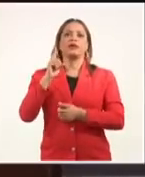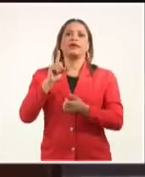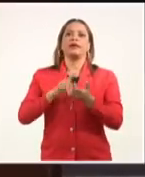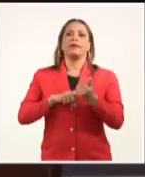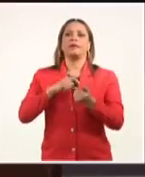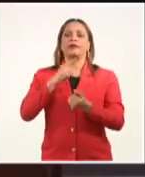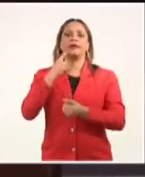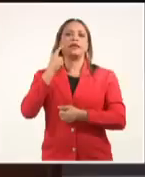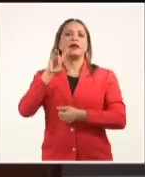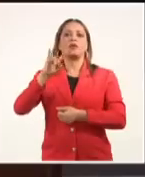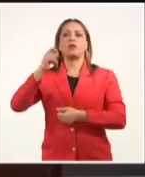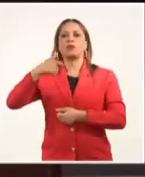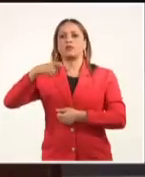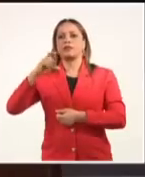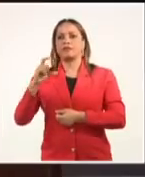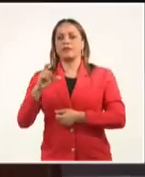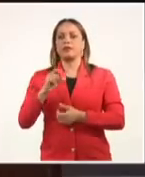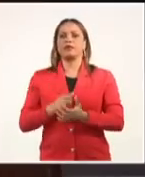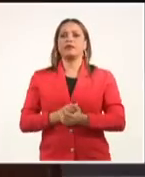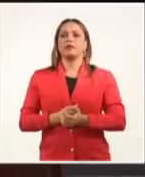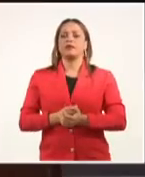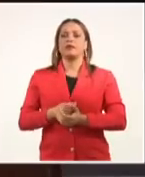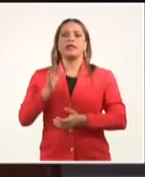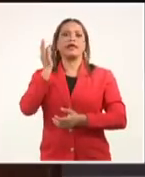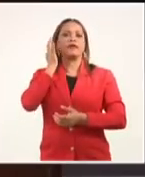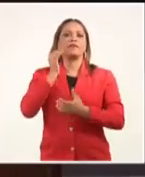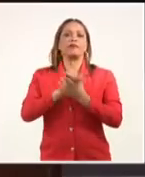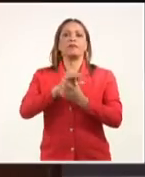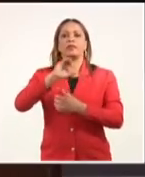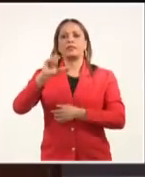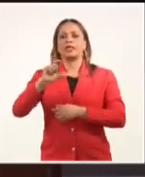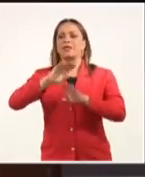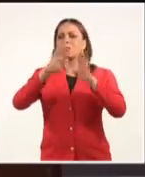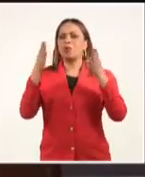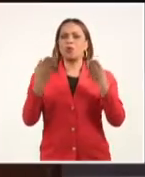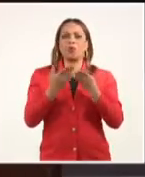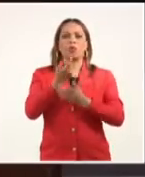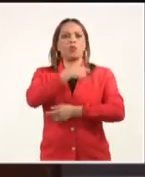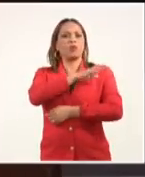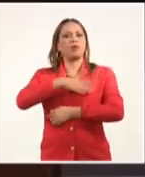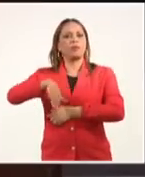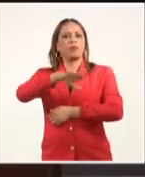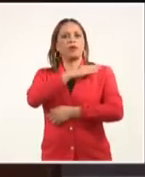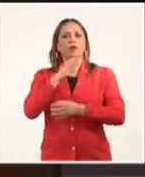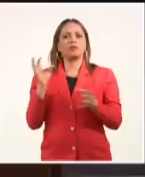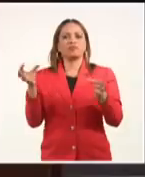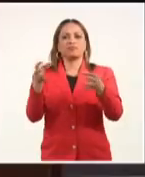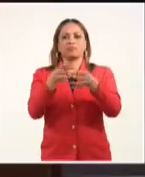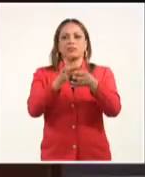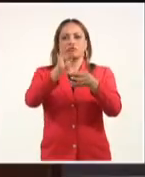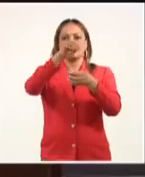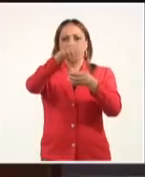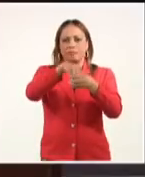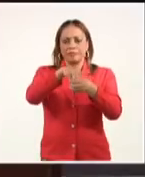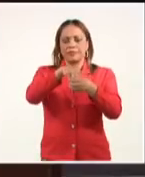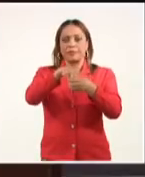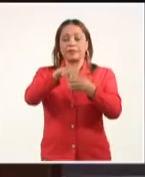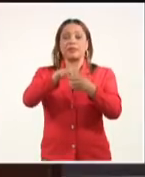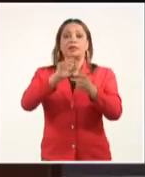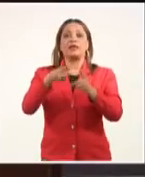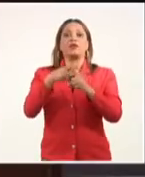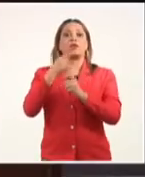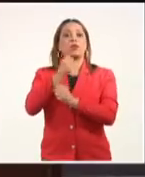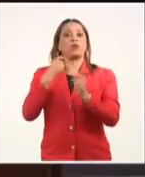masas y todo nuestro pueblo como parte de los combatientes